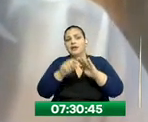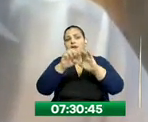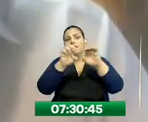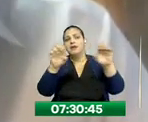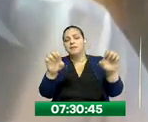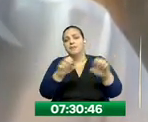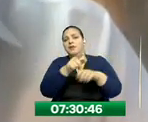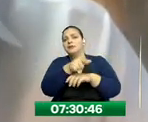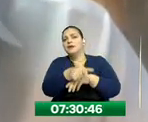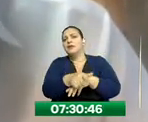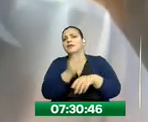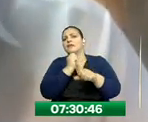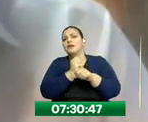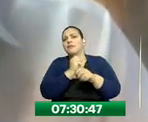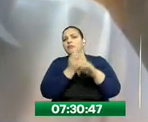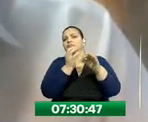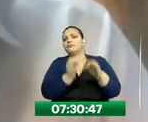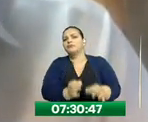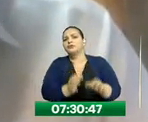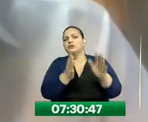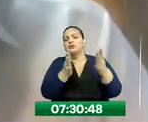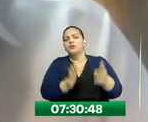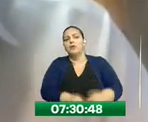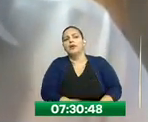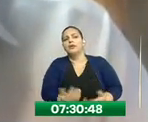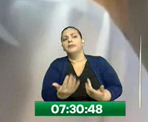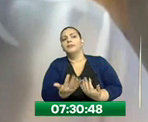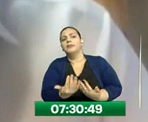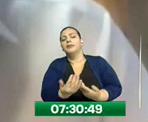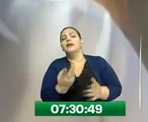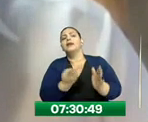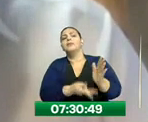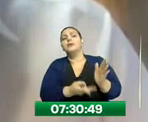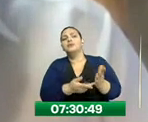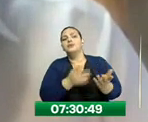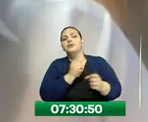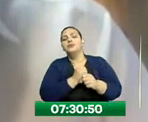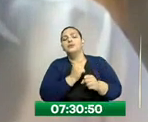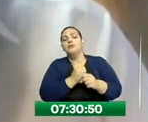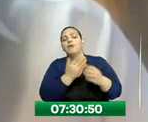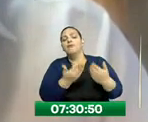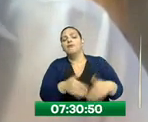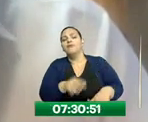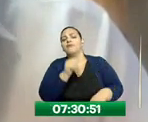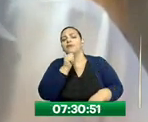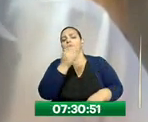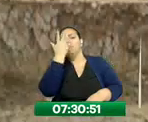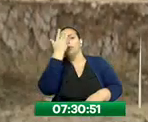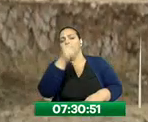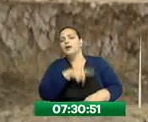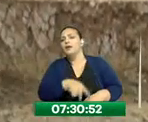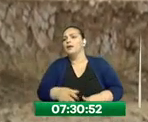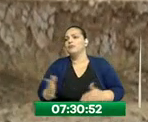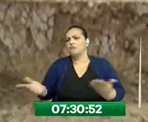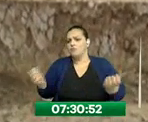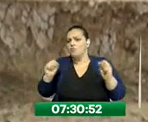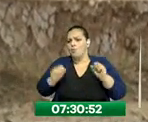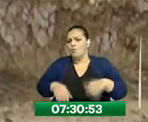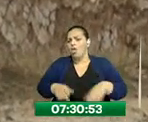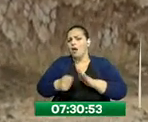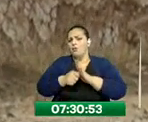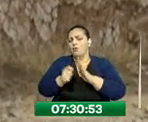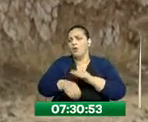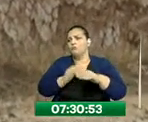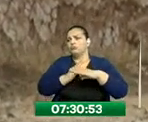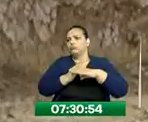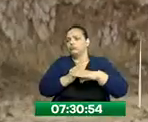Obviamente no creemos que vaya a haber ahí mayores problemas. Para la construcción del hospital